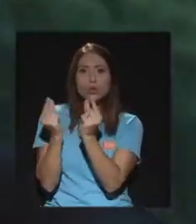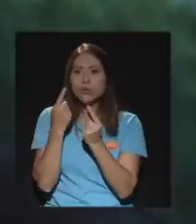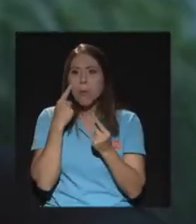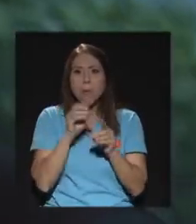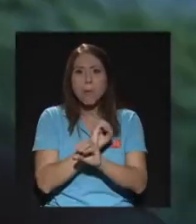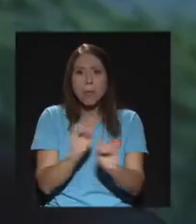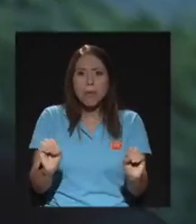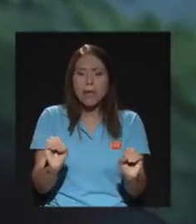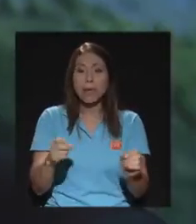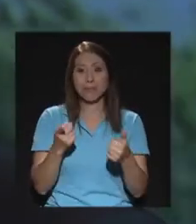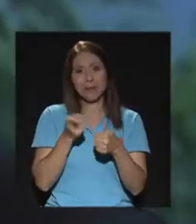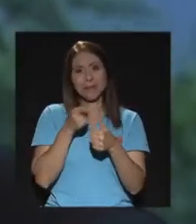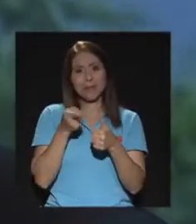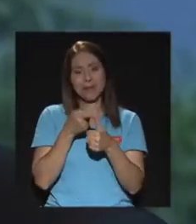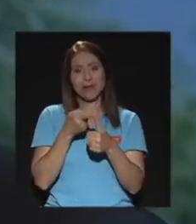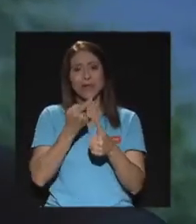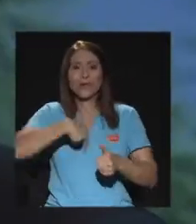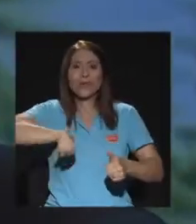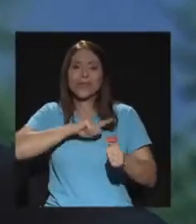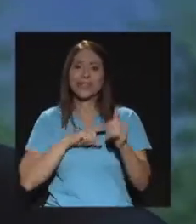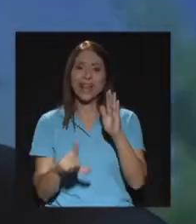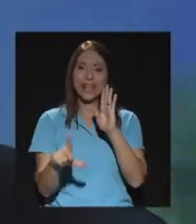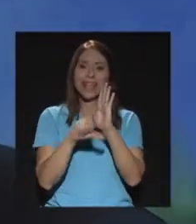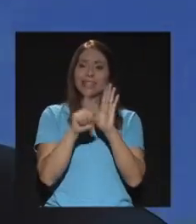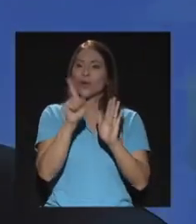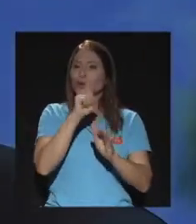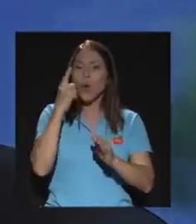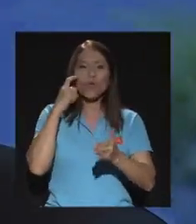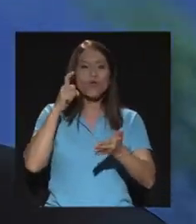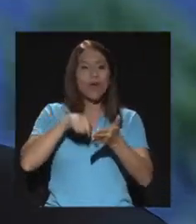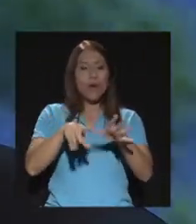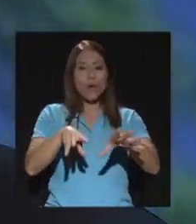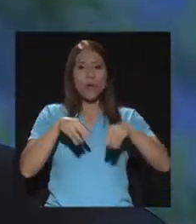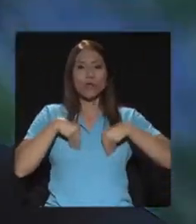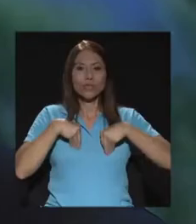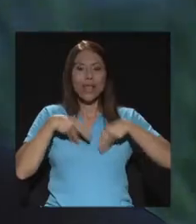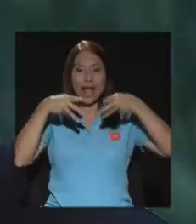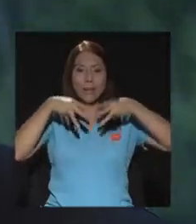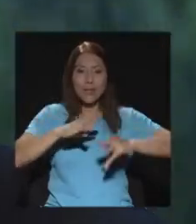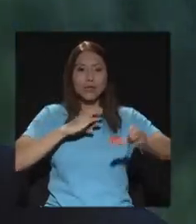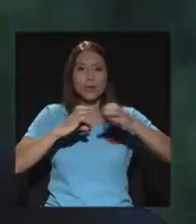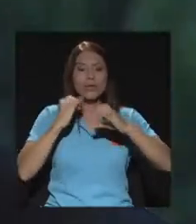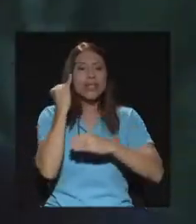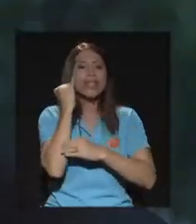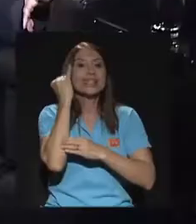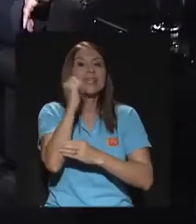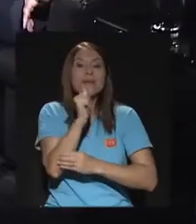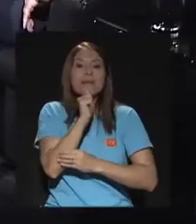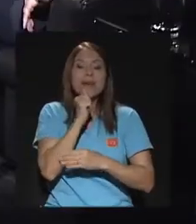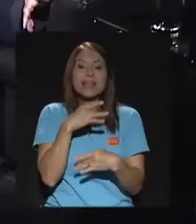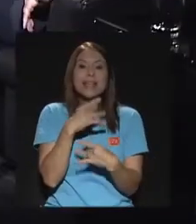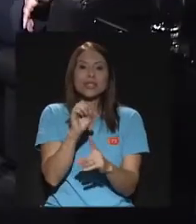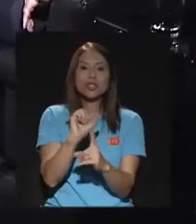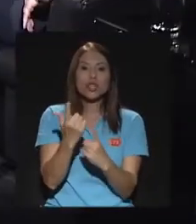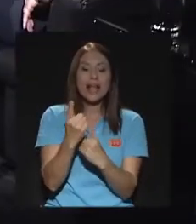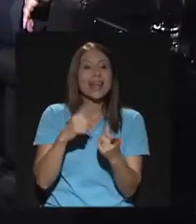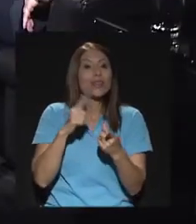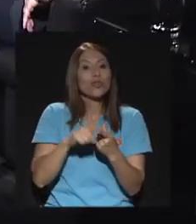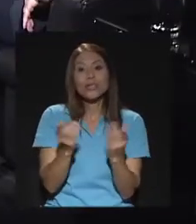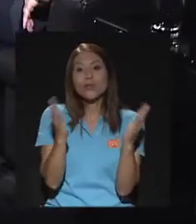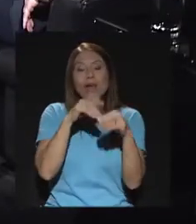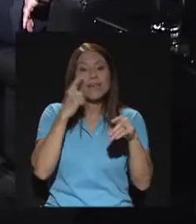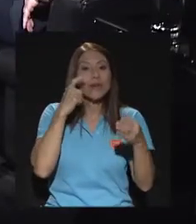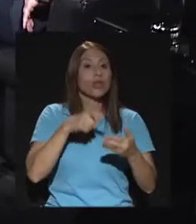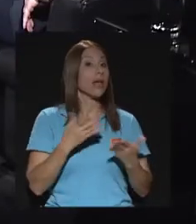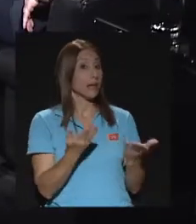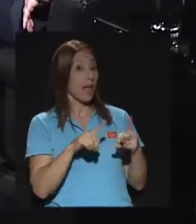nuestra legislación no reconoce a los medios de iniciativa privada e interés social. Entonces, por ejemplo, no tenemos por nuestra propia casa.